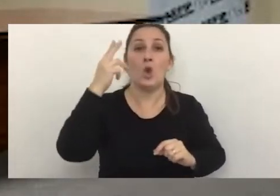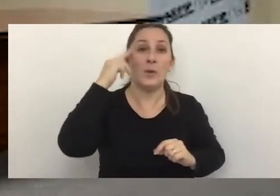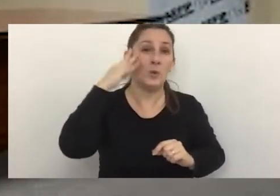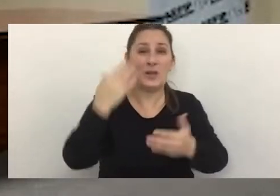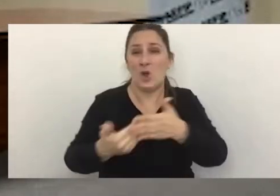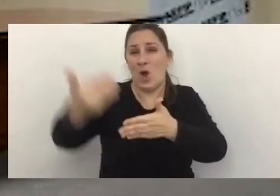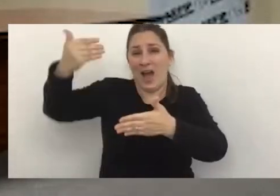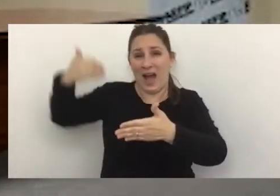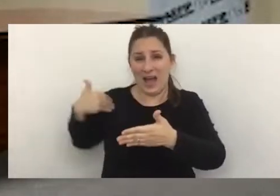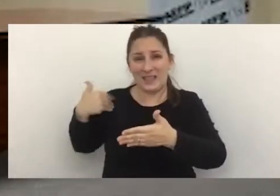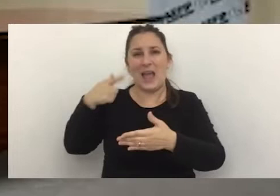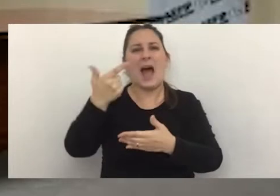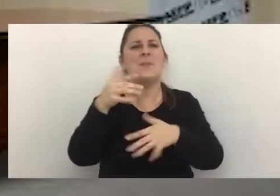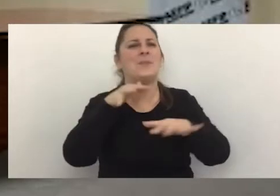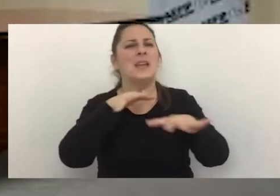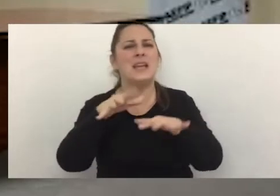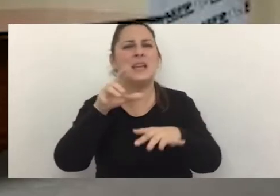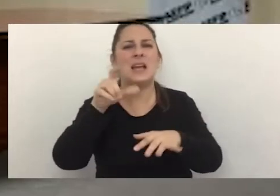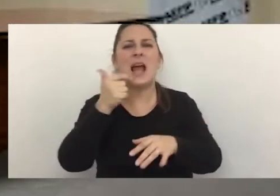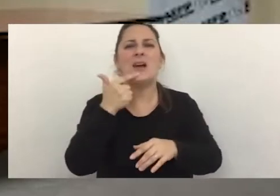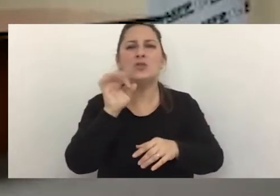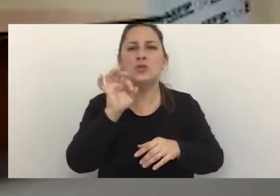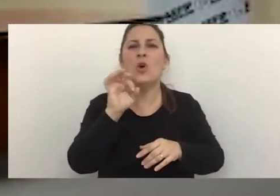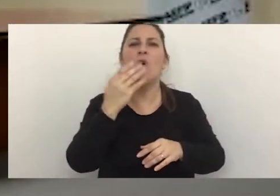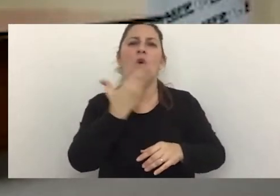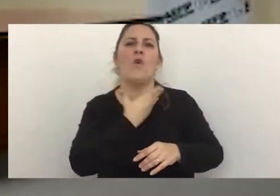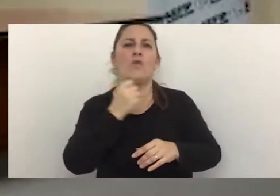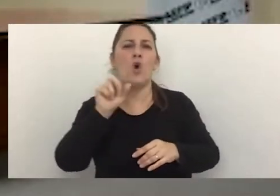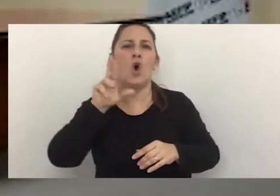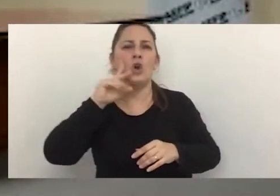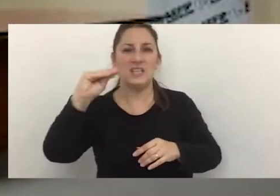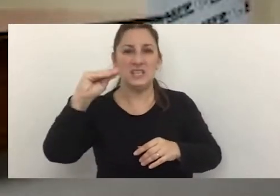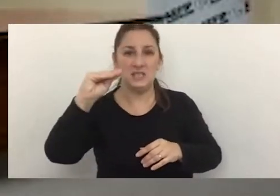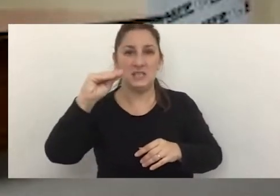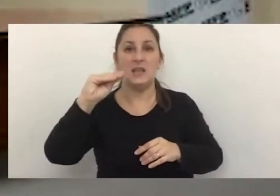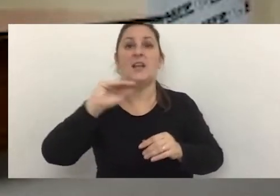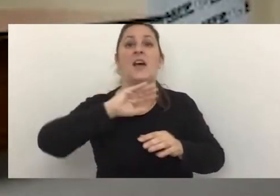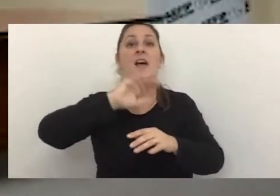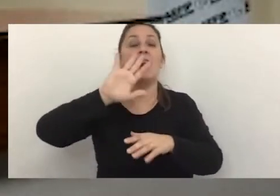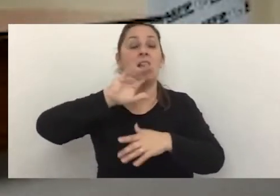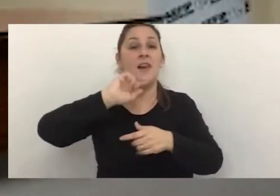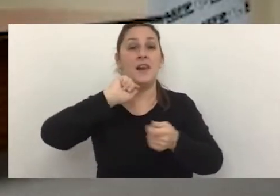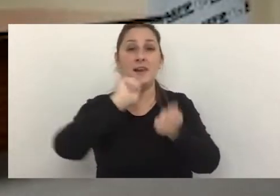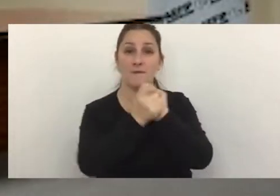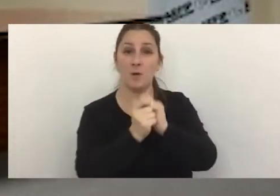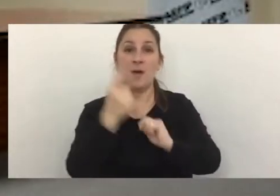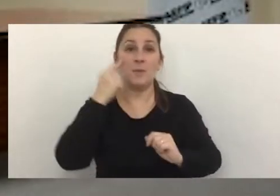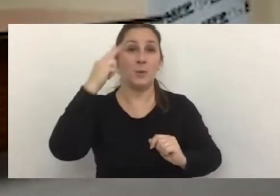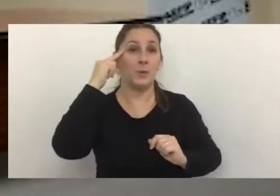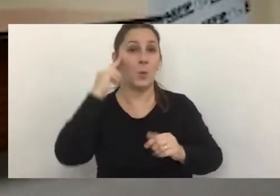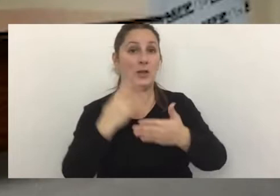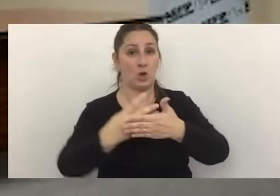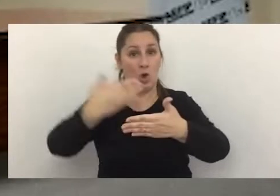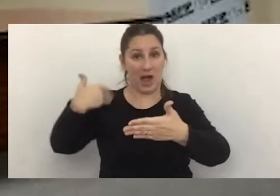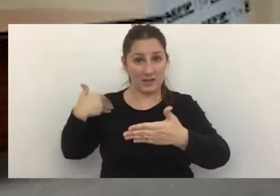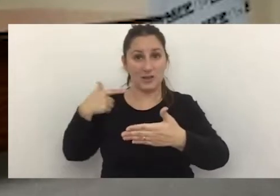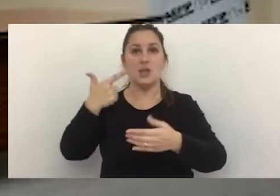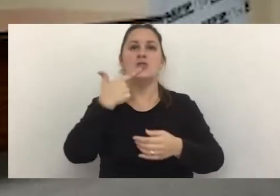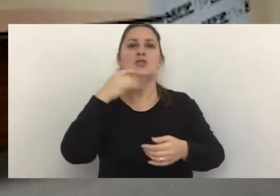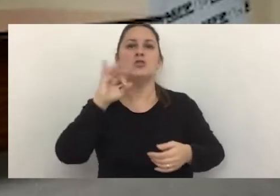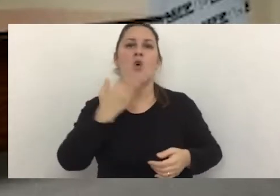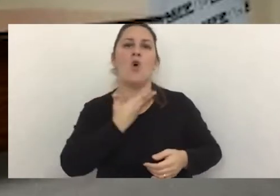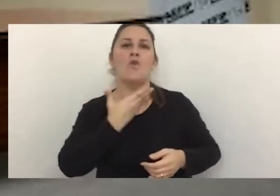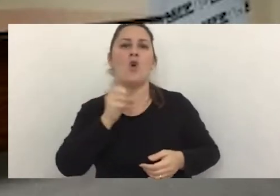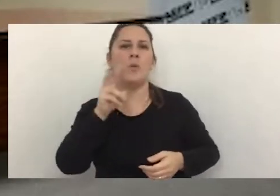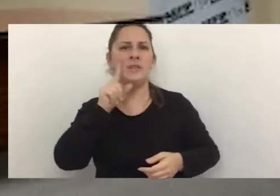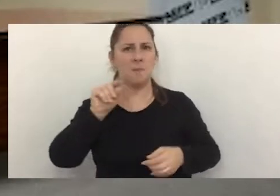un caso que se llama el de Eján contra Sofovich, que es anterior a la reforma del 94. En ese caso, Sofovich se había sentido